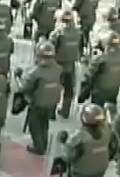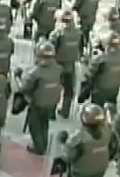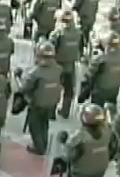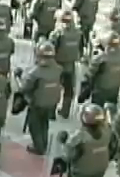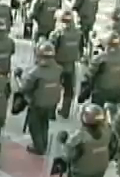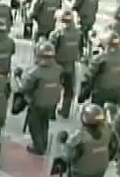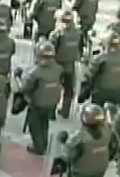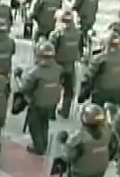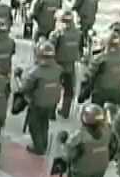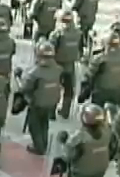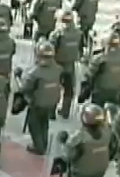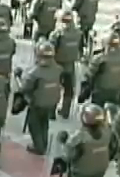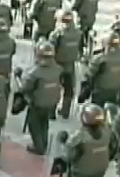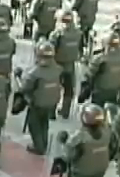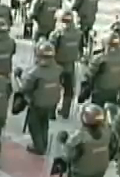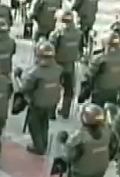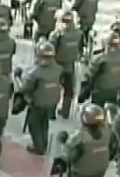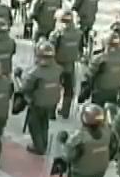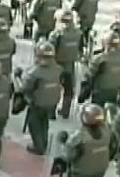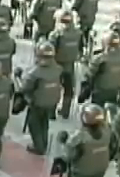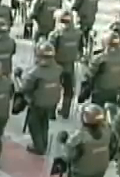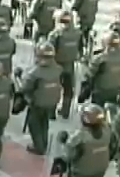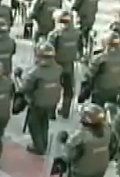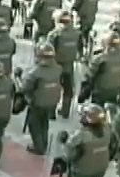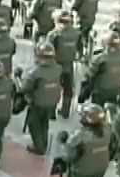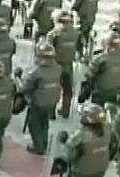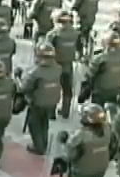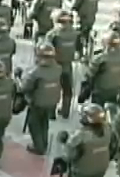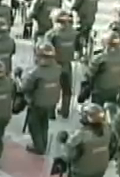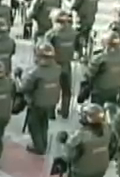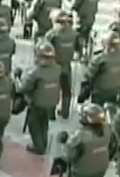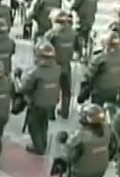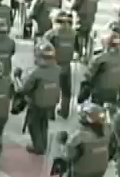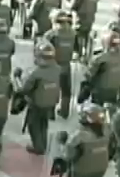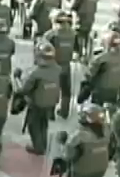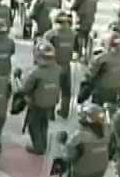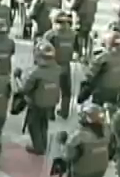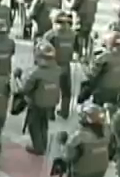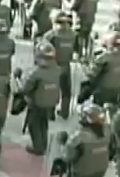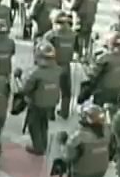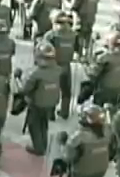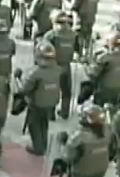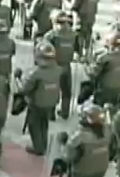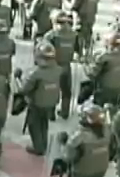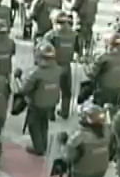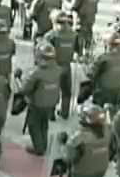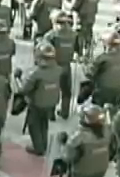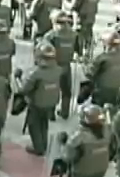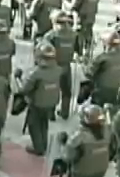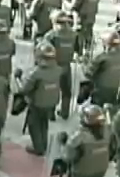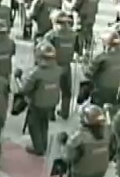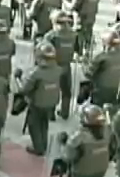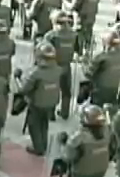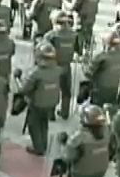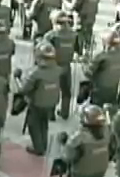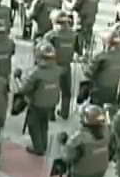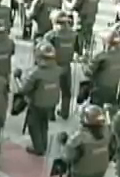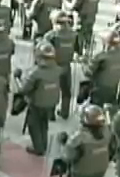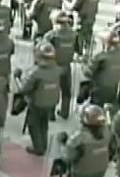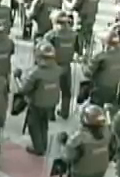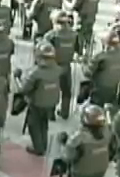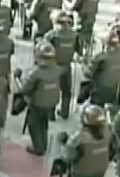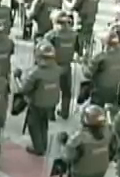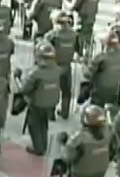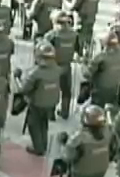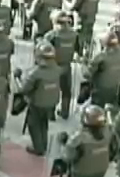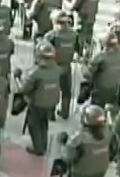plan conspirativo contra la nación, ya que la Fuerza Armada Nacional Bolivariana es la columna vertebral para preservar la